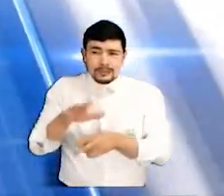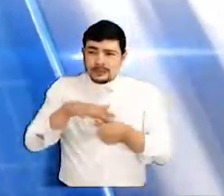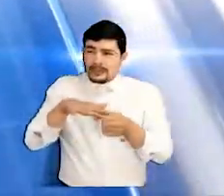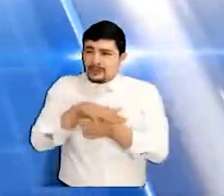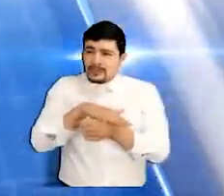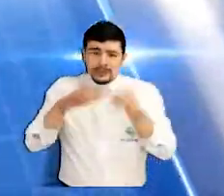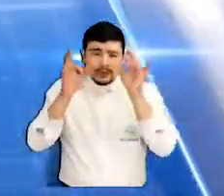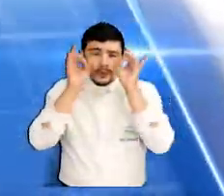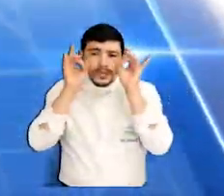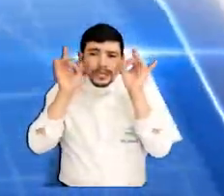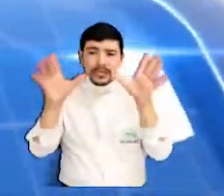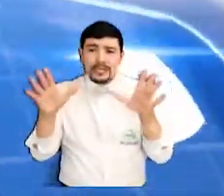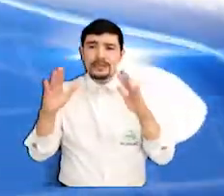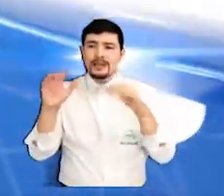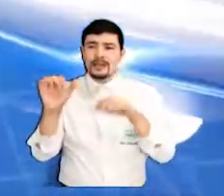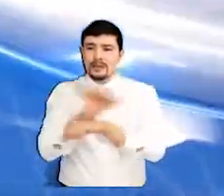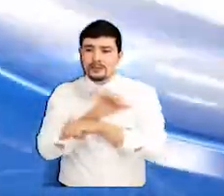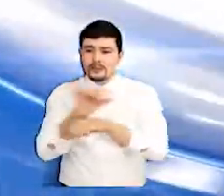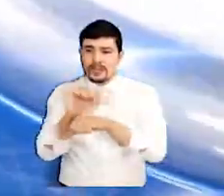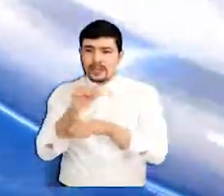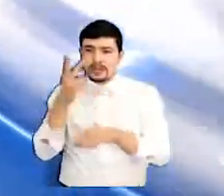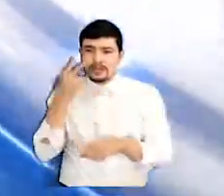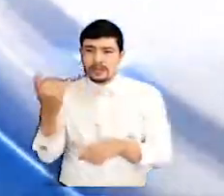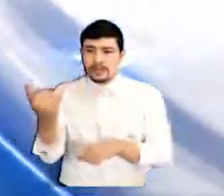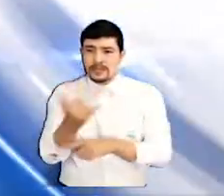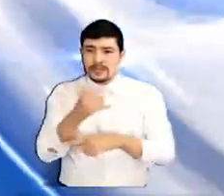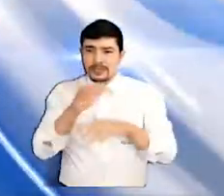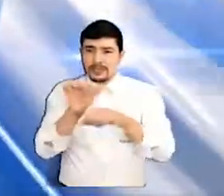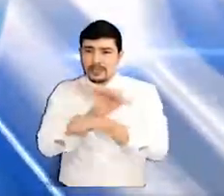No, yo estaba haciendo una llamada cuando escuché estruendo.